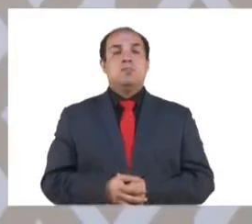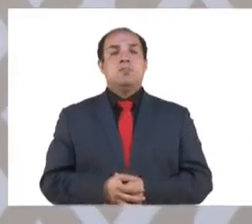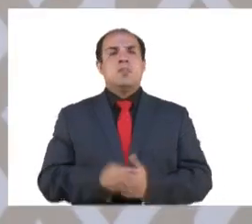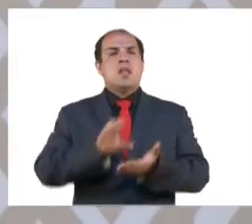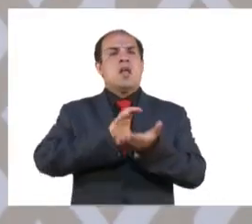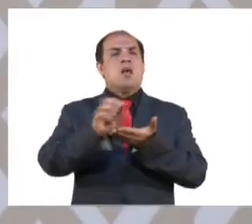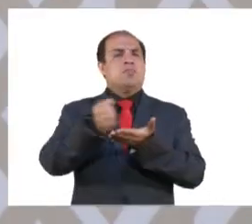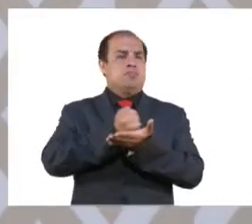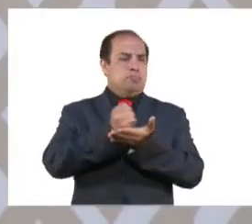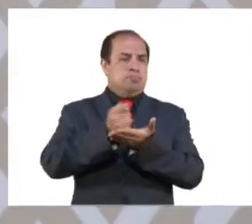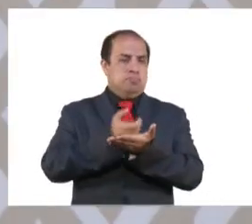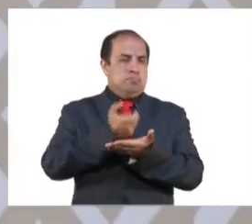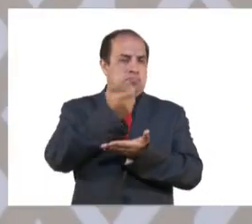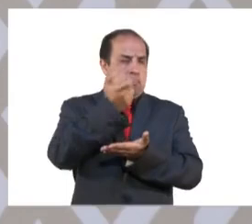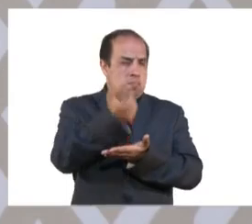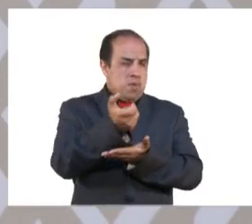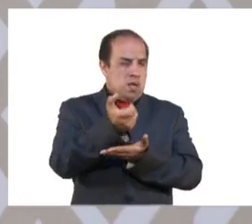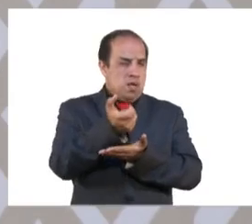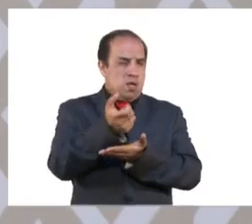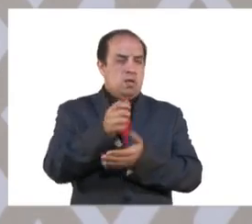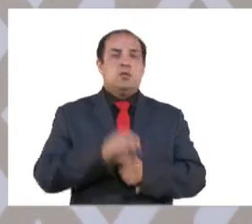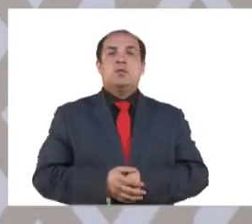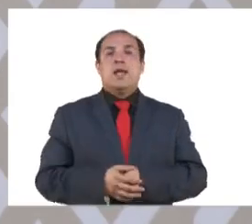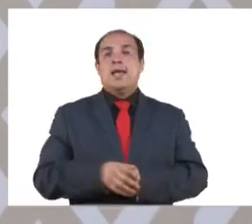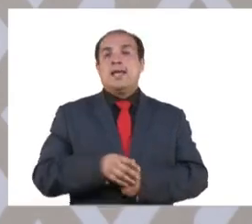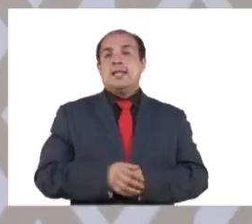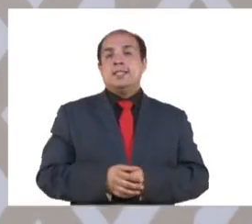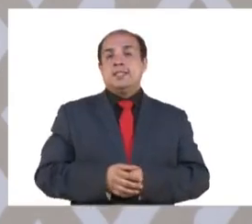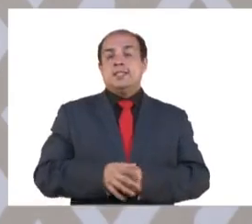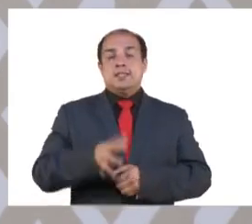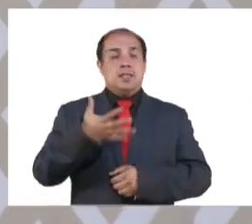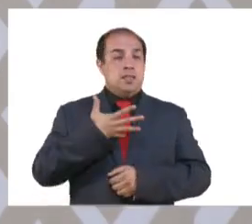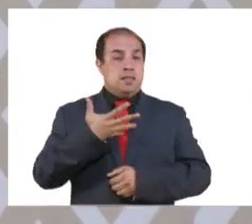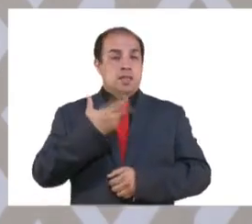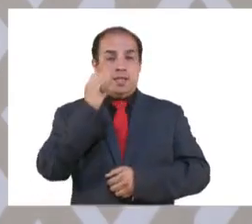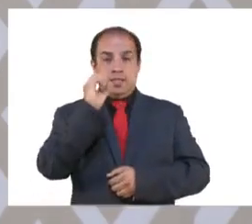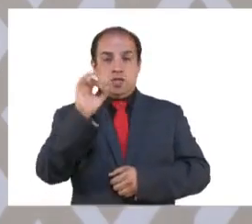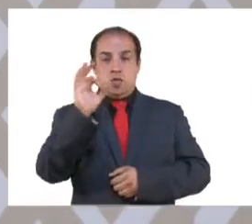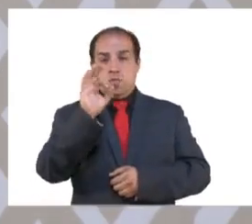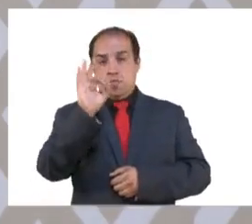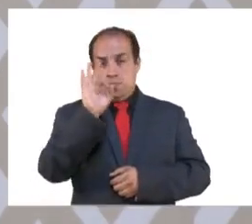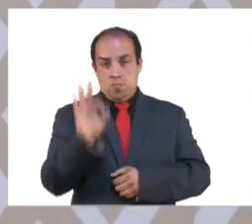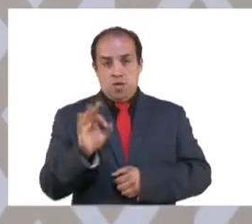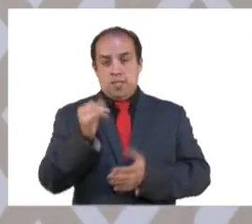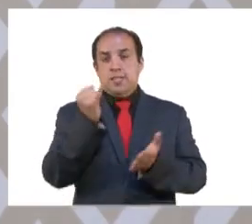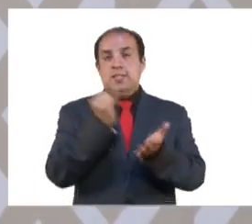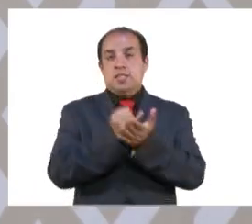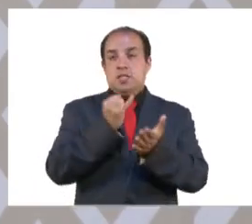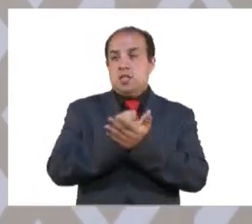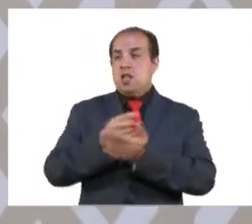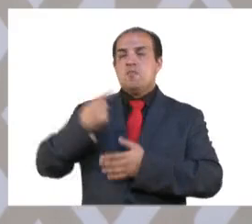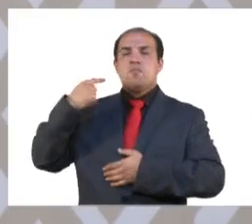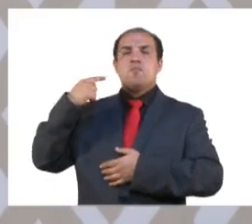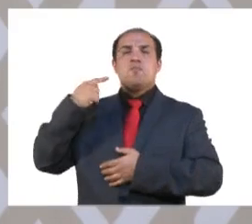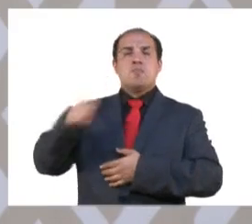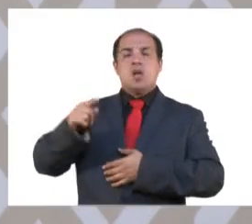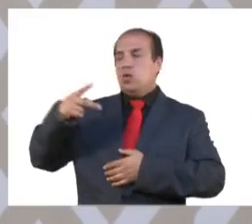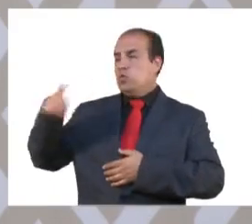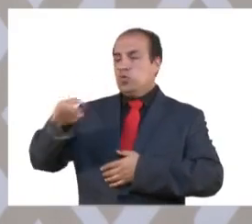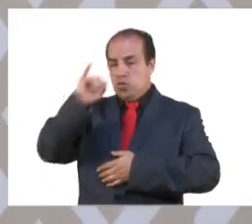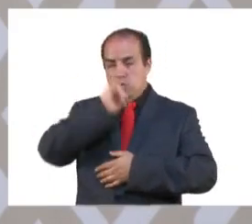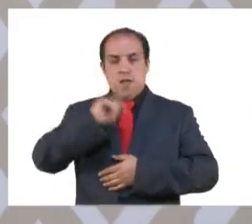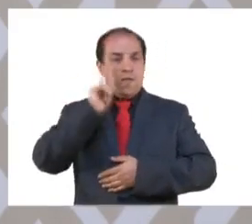sí son del cero por ciento de interés así lo dispuso la jefa de gobierno